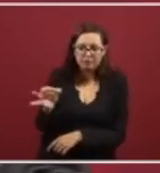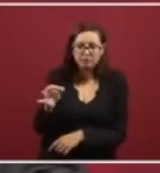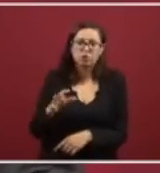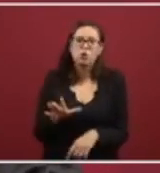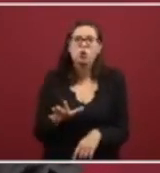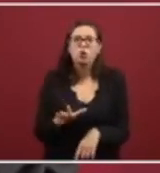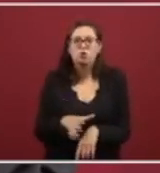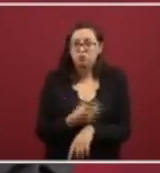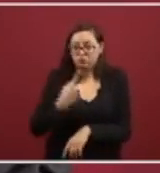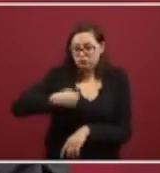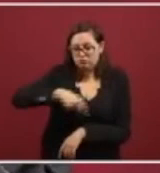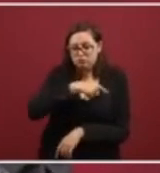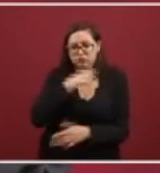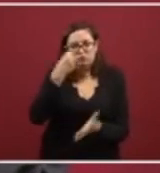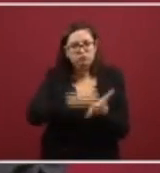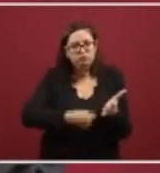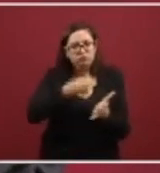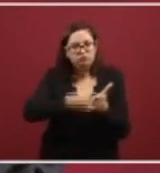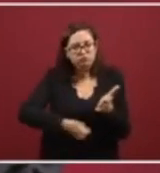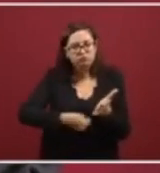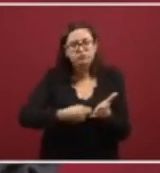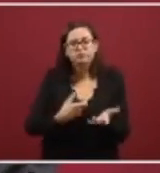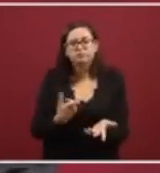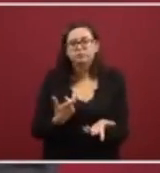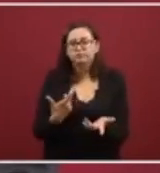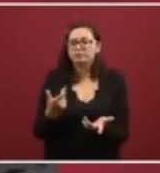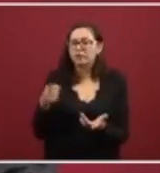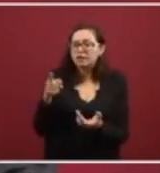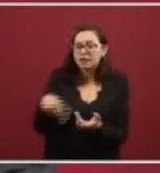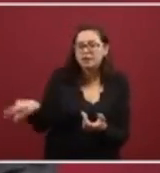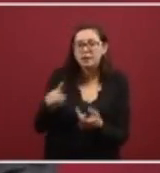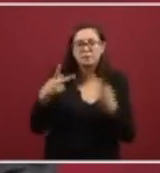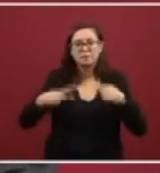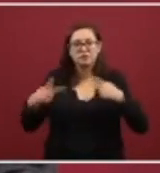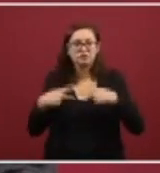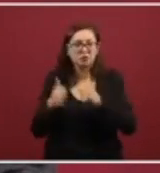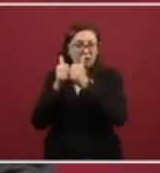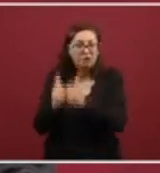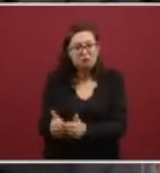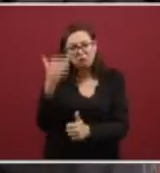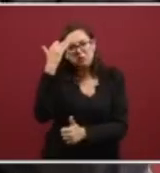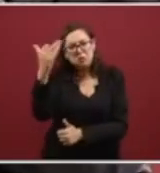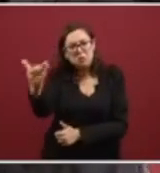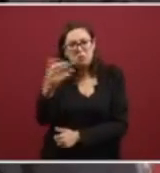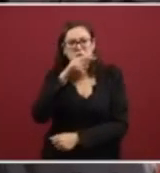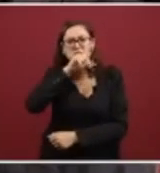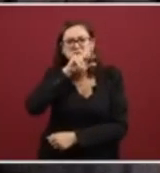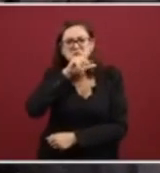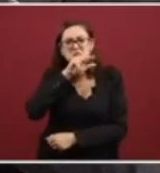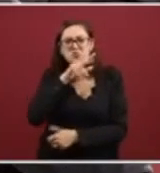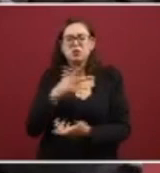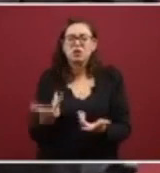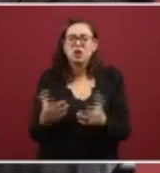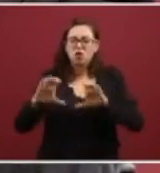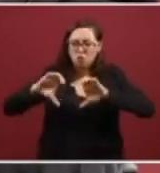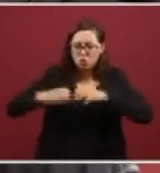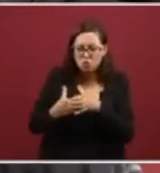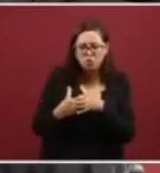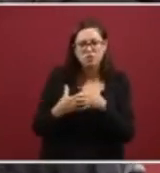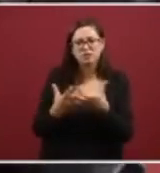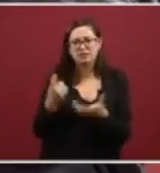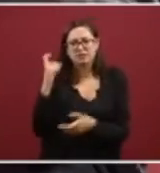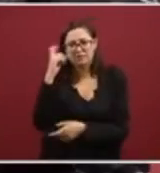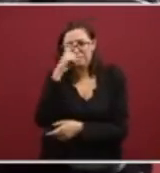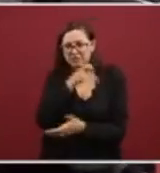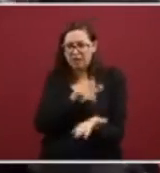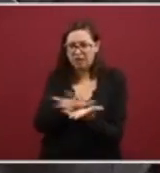solo porque las personas nos preocupa que estén demasiado tiempo, sino por las comunidades, por la dificultad de